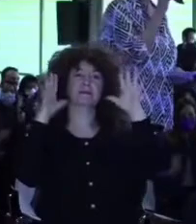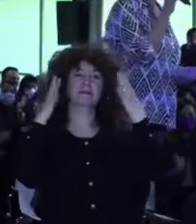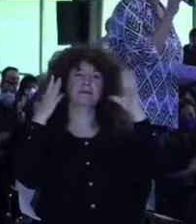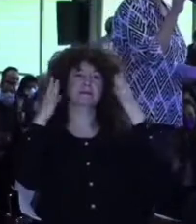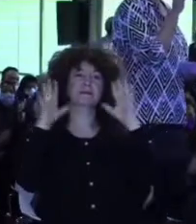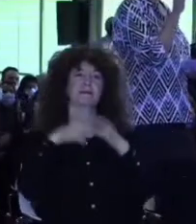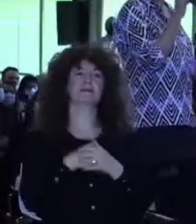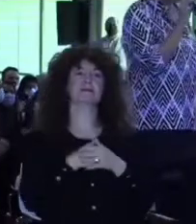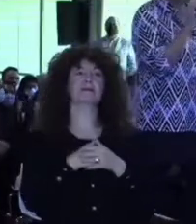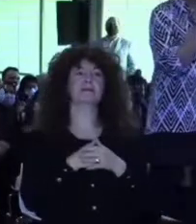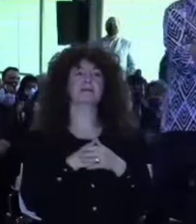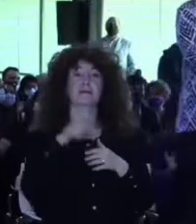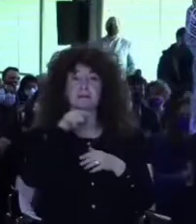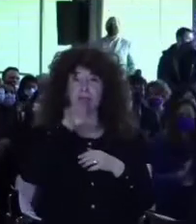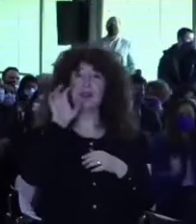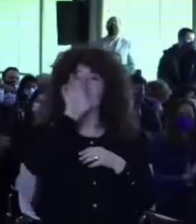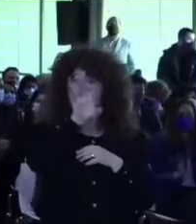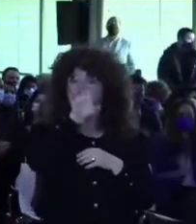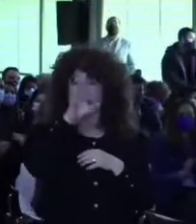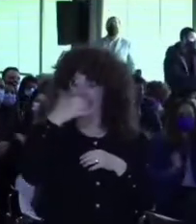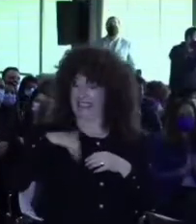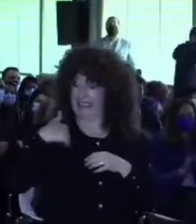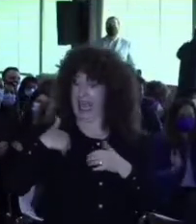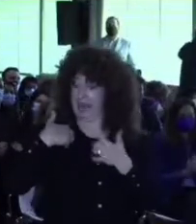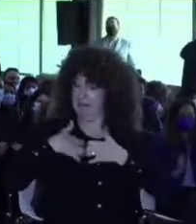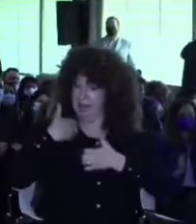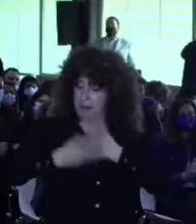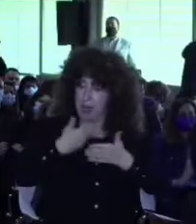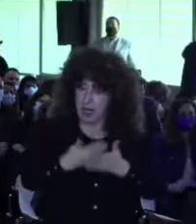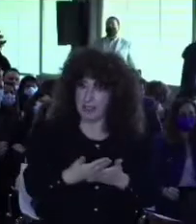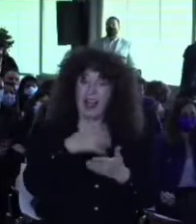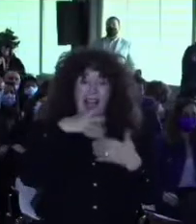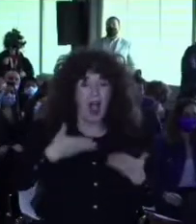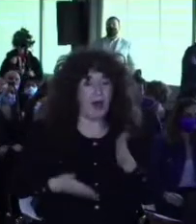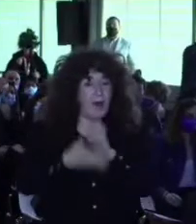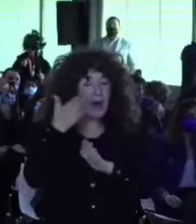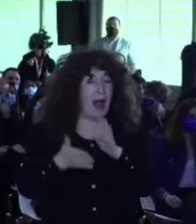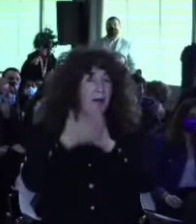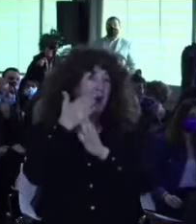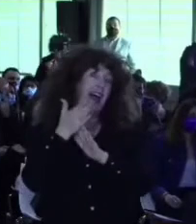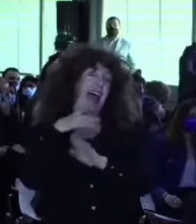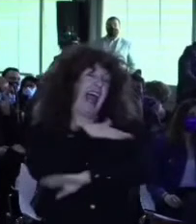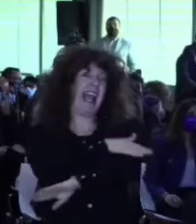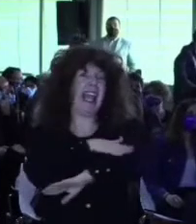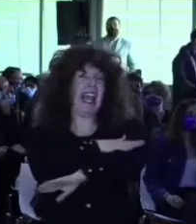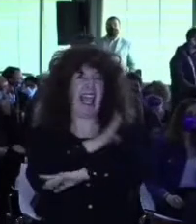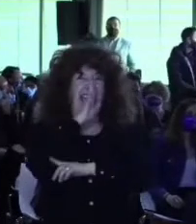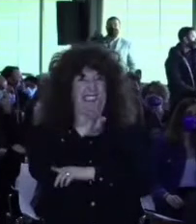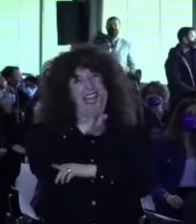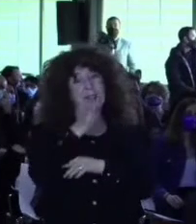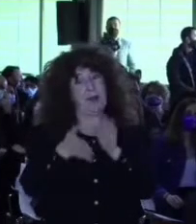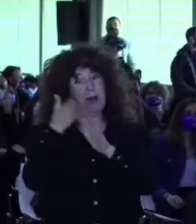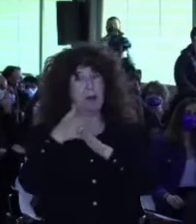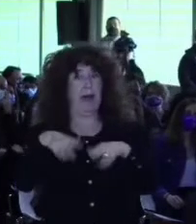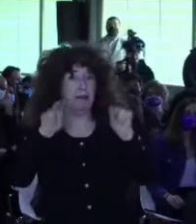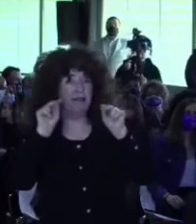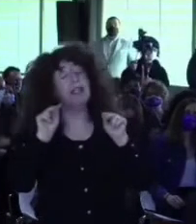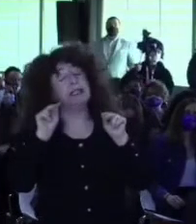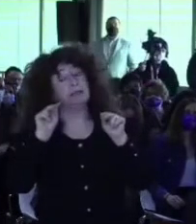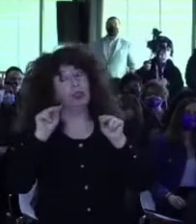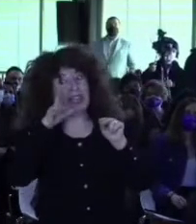Ese país ya está en marcha y ahora que entramos en el último periodo de la legislatura, toca, aún más si